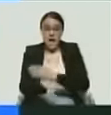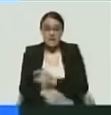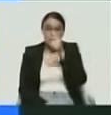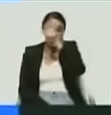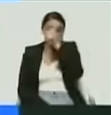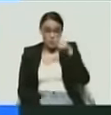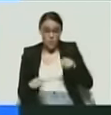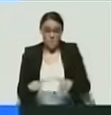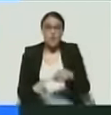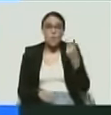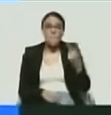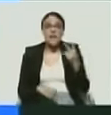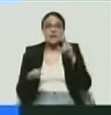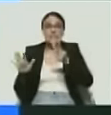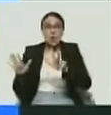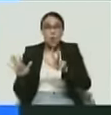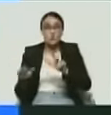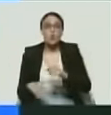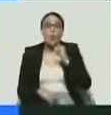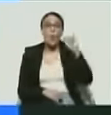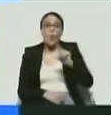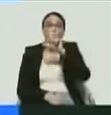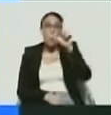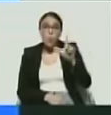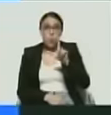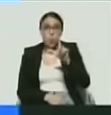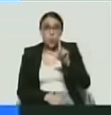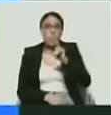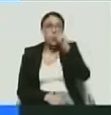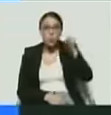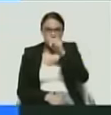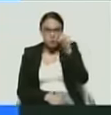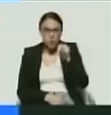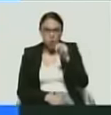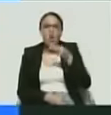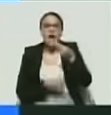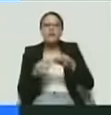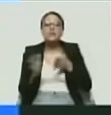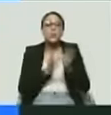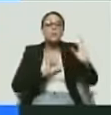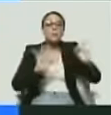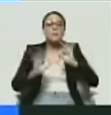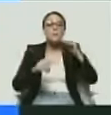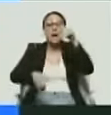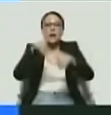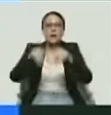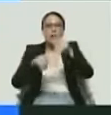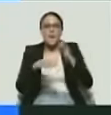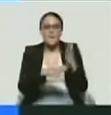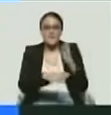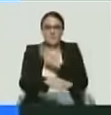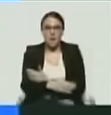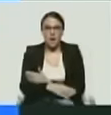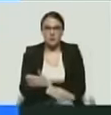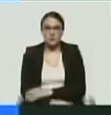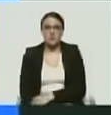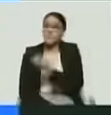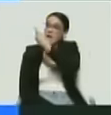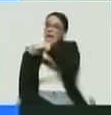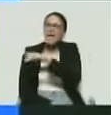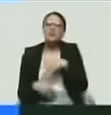con el simulacro electoral. Ellos no, ellos están